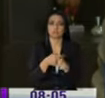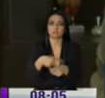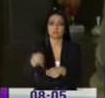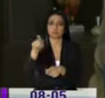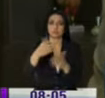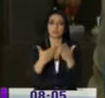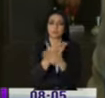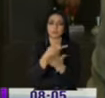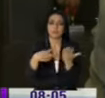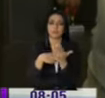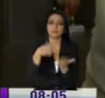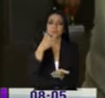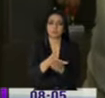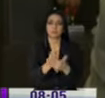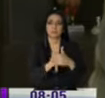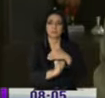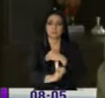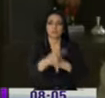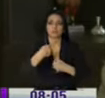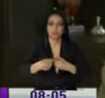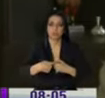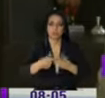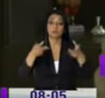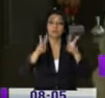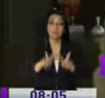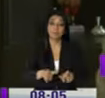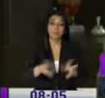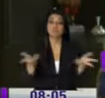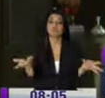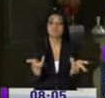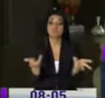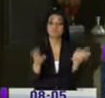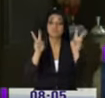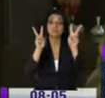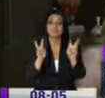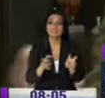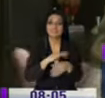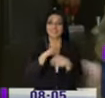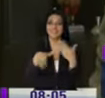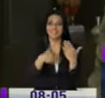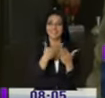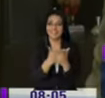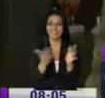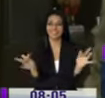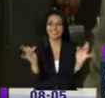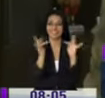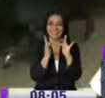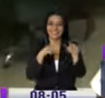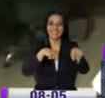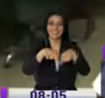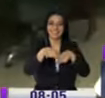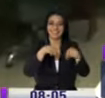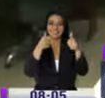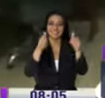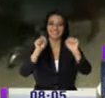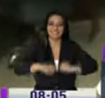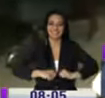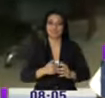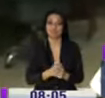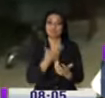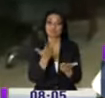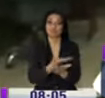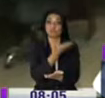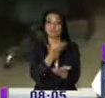nueva estación del Metro de Quito y sobre todo a lo que tiene que ver a todo el sistema interconectado de movilidad. Una de las propuestas de